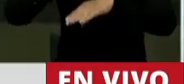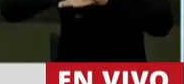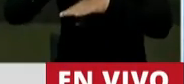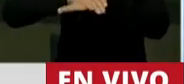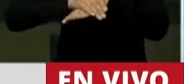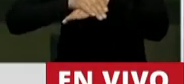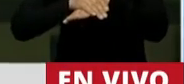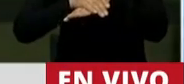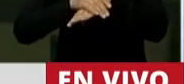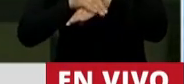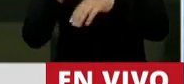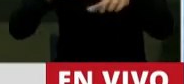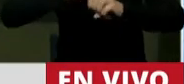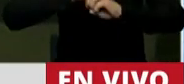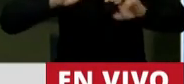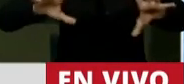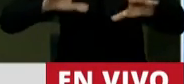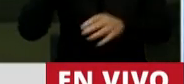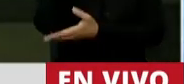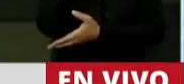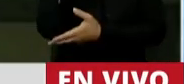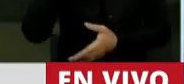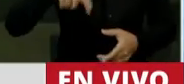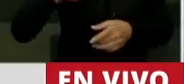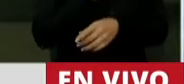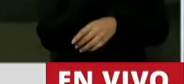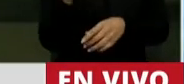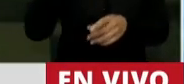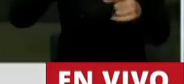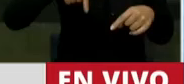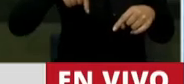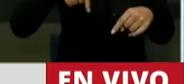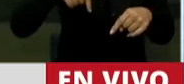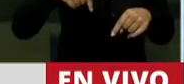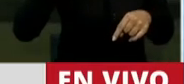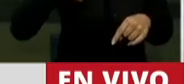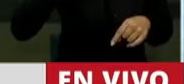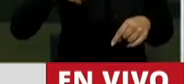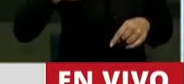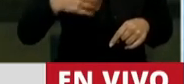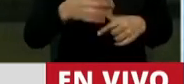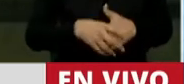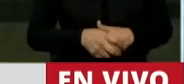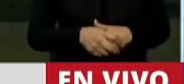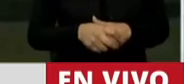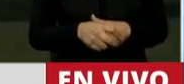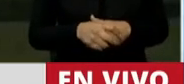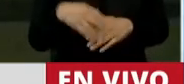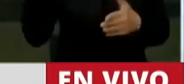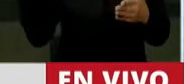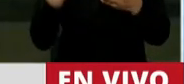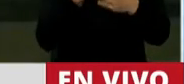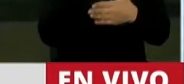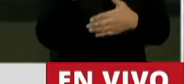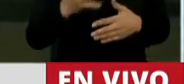señor presidente, del desastre económico y social que han hecho y han provocado en el país durante los últimos 4 años